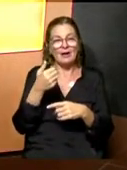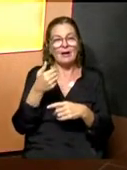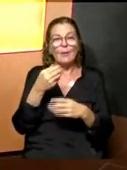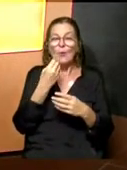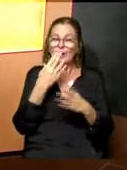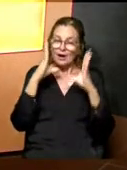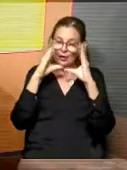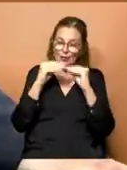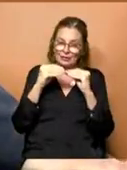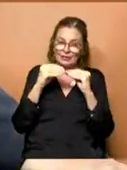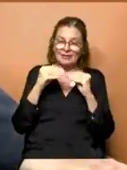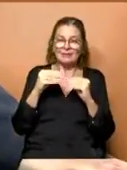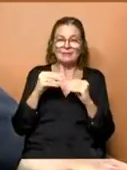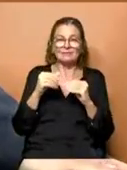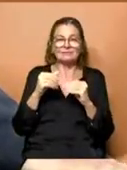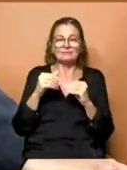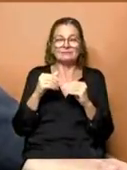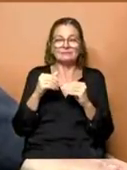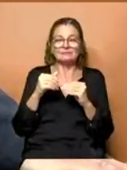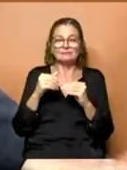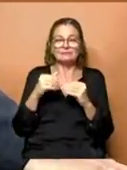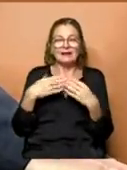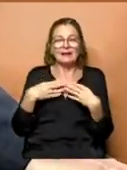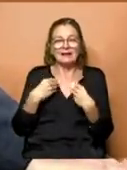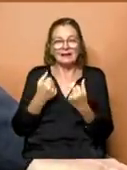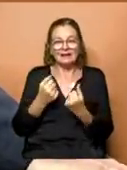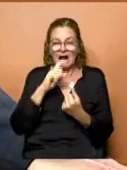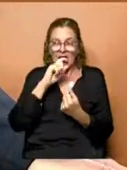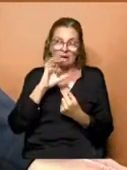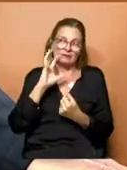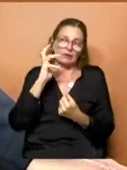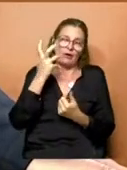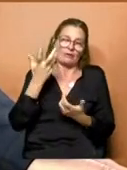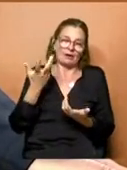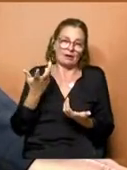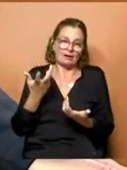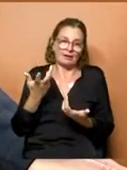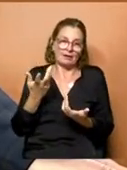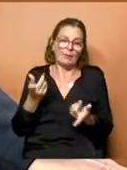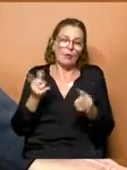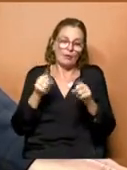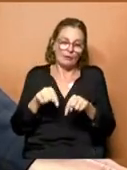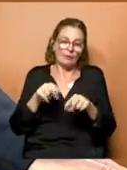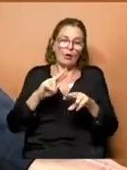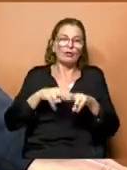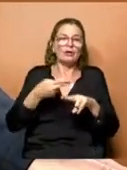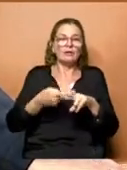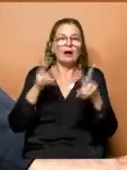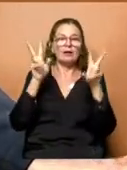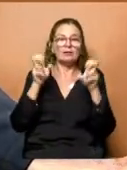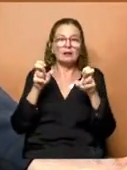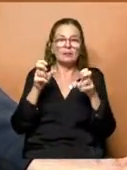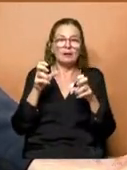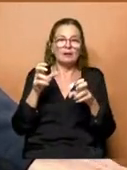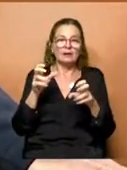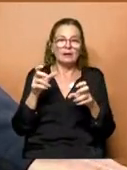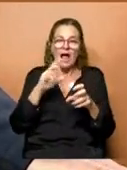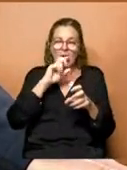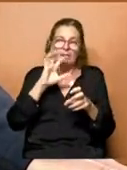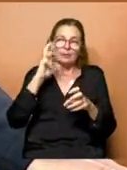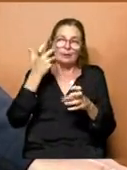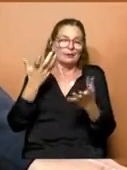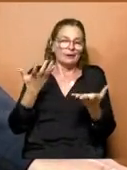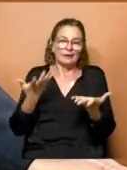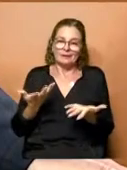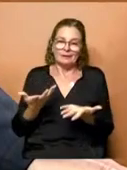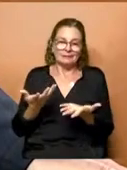noches, titular. Sentir un poco de bronca, ¿no? Es como que volvemos a este tema y una impotencia, bronca.